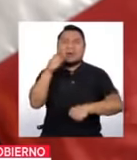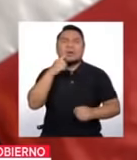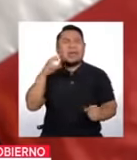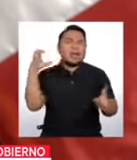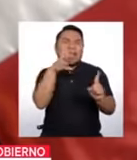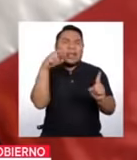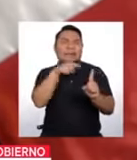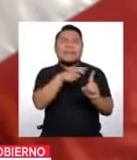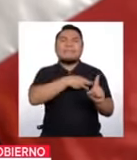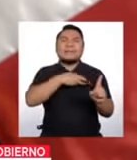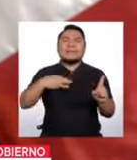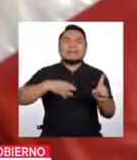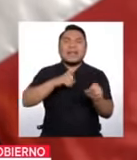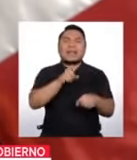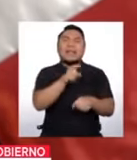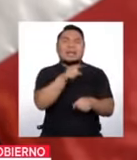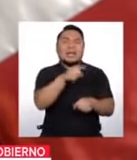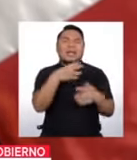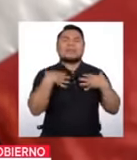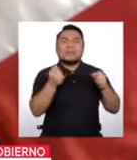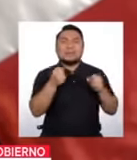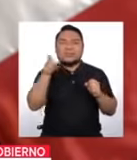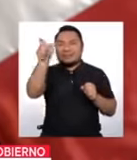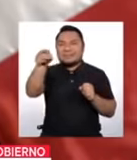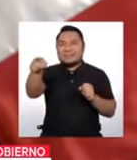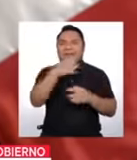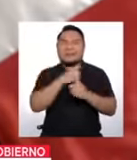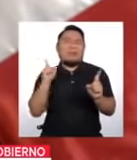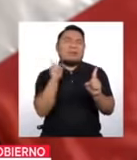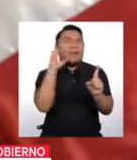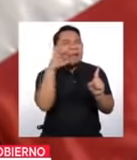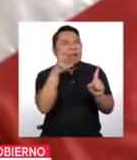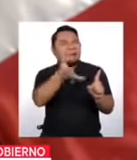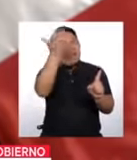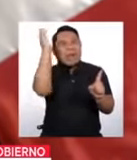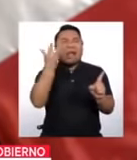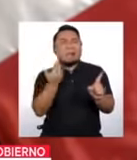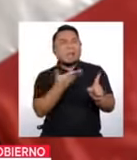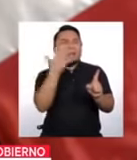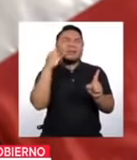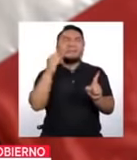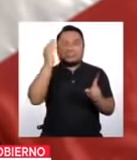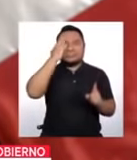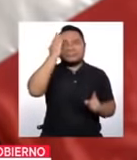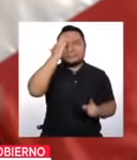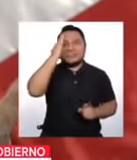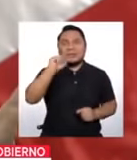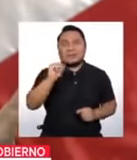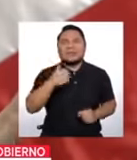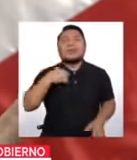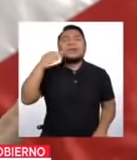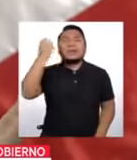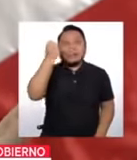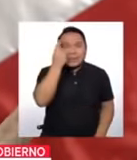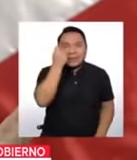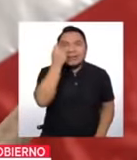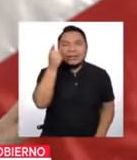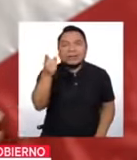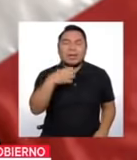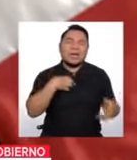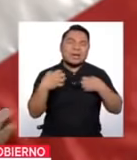responder a la altura de esta situación difícil que vive Lambayeque. Vamos, y es lo que hemos visto el día